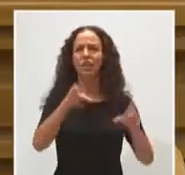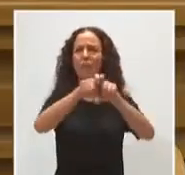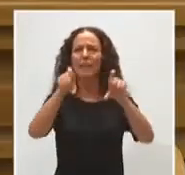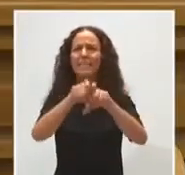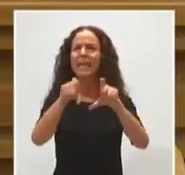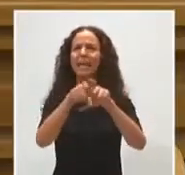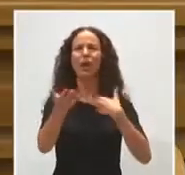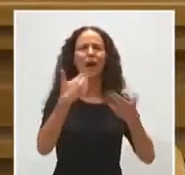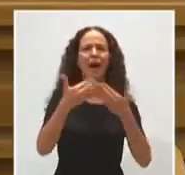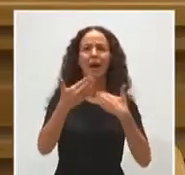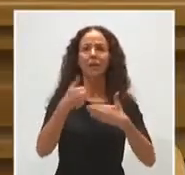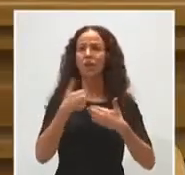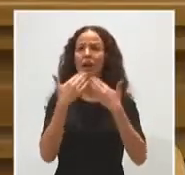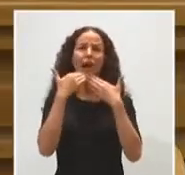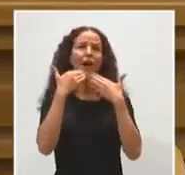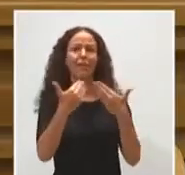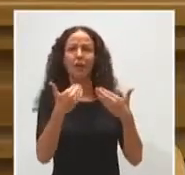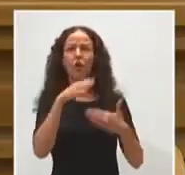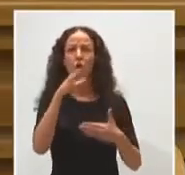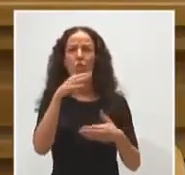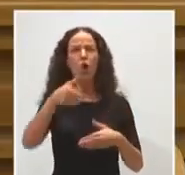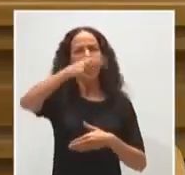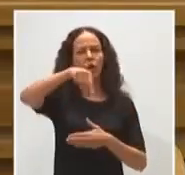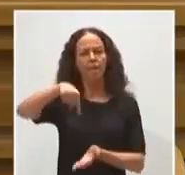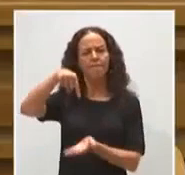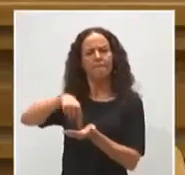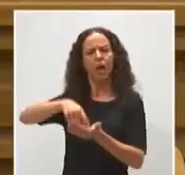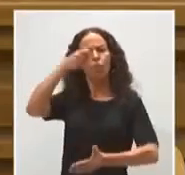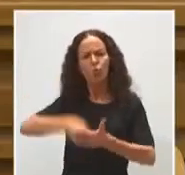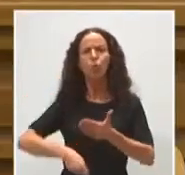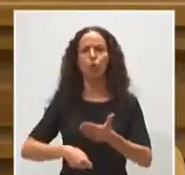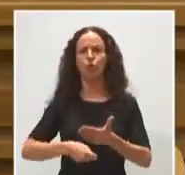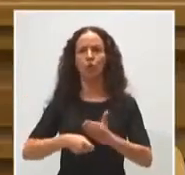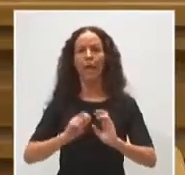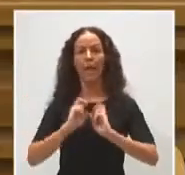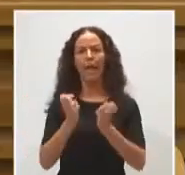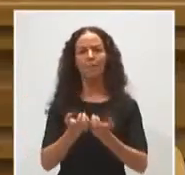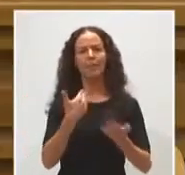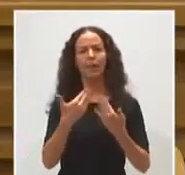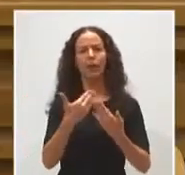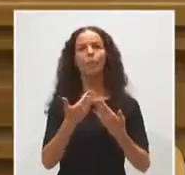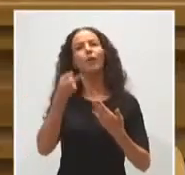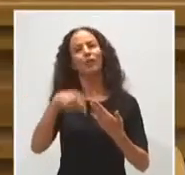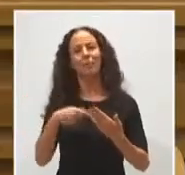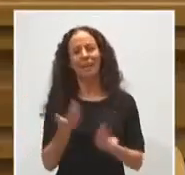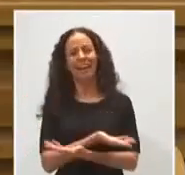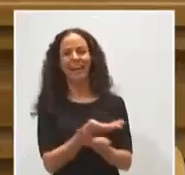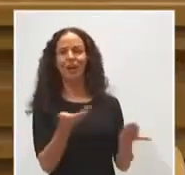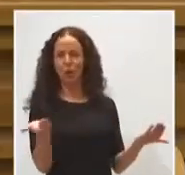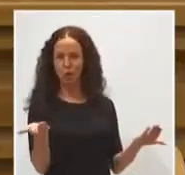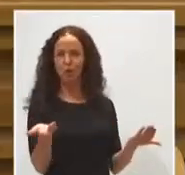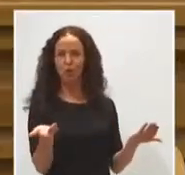agradezco que sean exigentes en la mesa y que al mismo tiempo sean generosos con la región porque